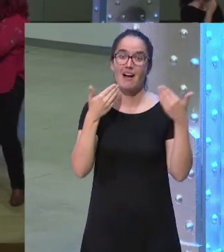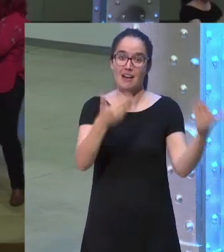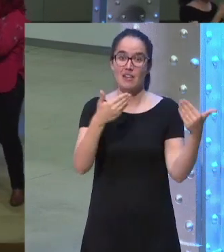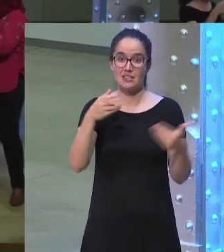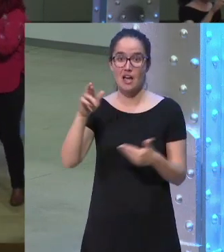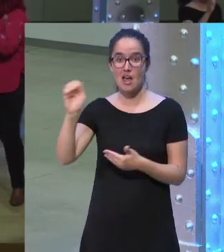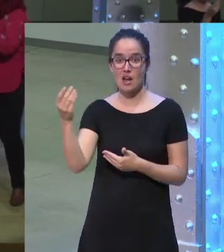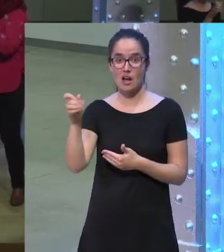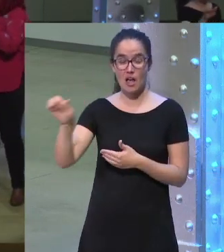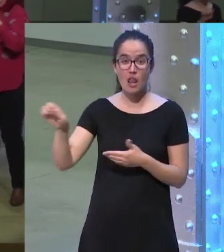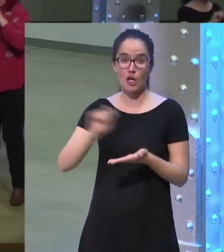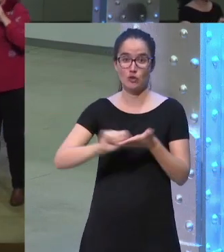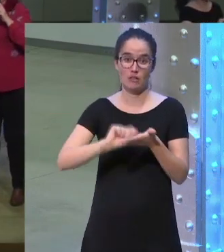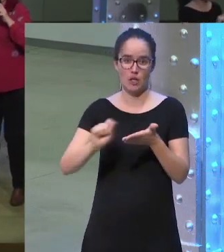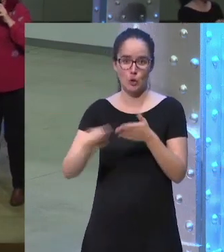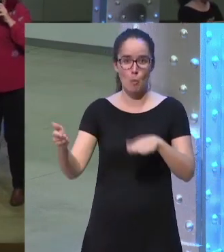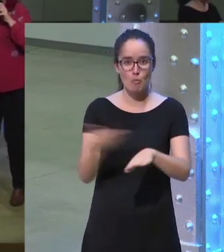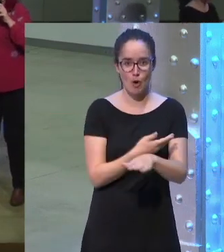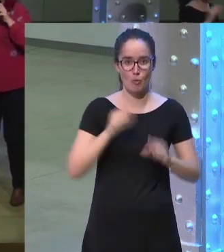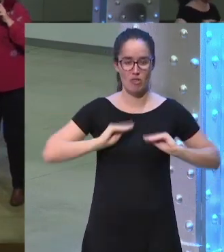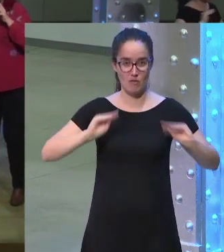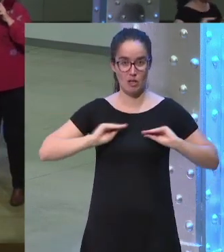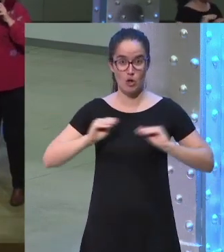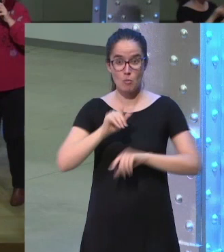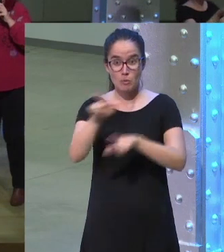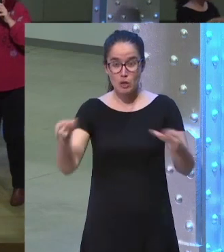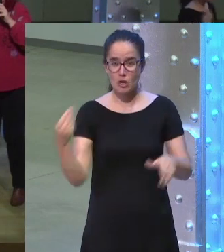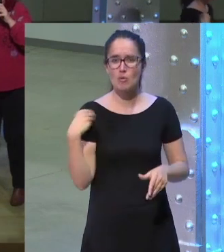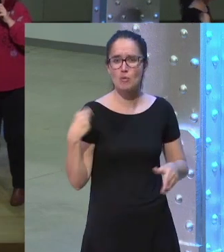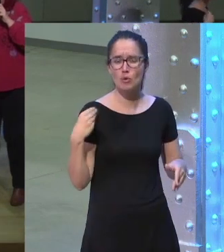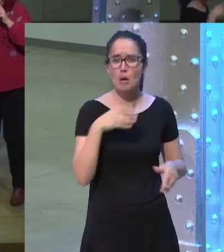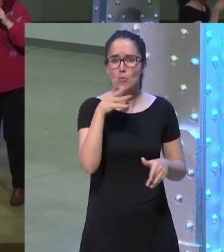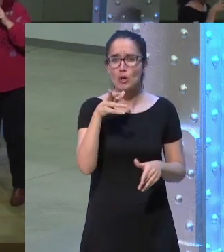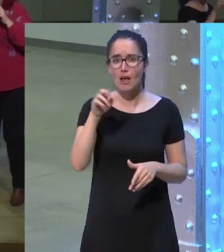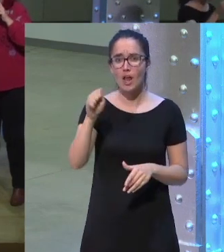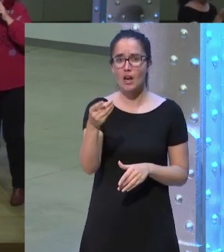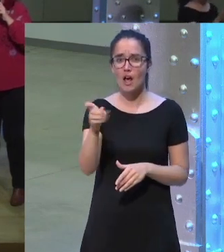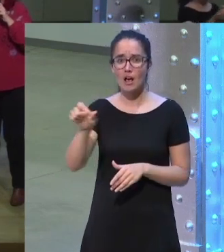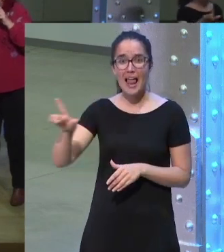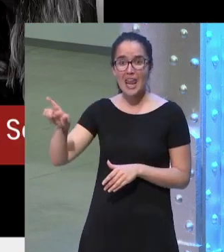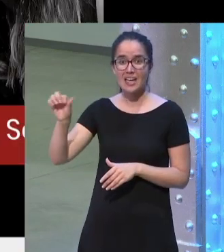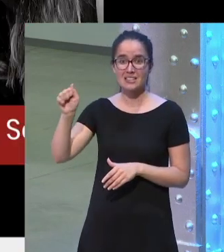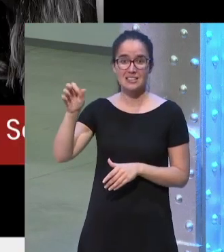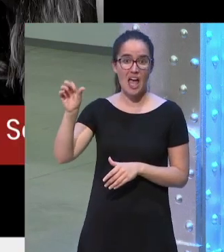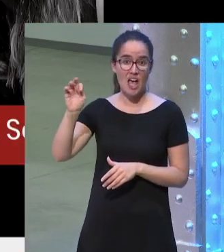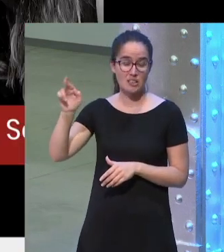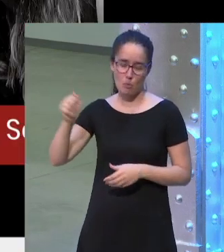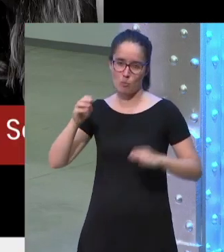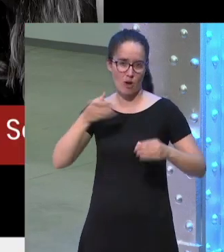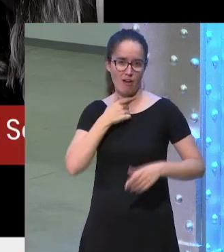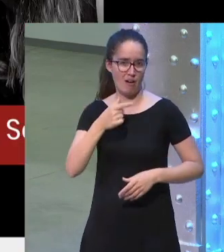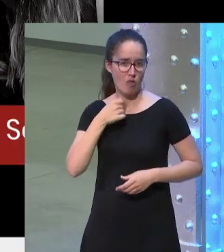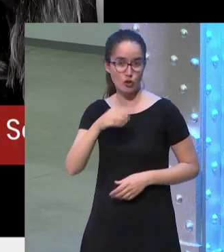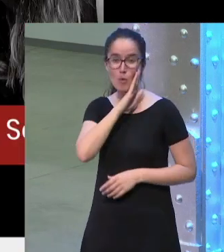Raquel Sastre, que nos ha escrito un prólogo súper divertido. Y mucha gente me pregunta, ¿por qué Raquel Sastre? Pues porque es muy graciosa, porque es madre y